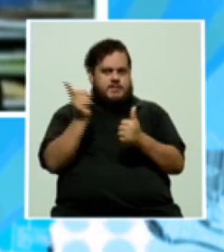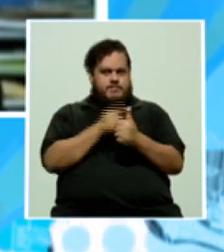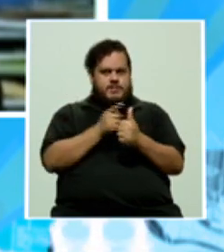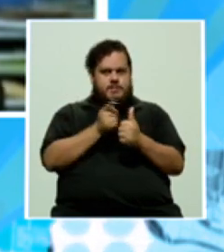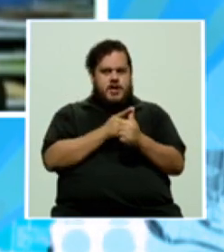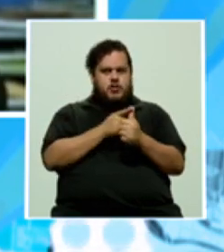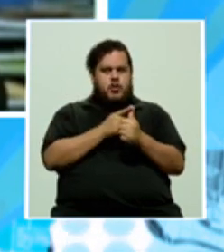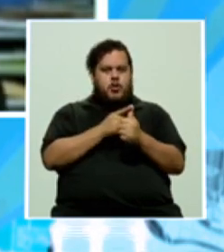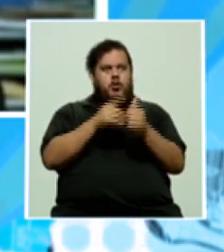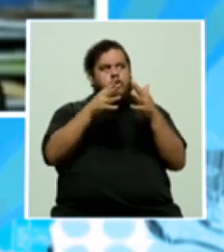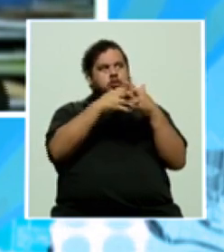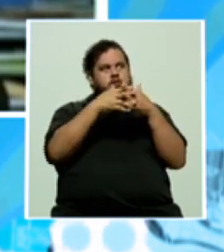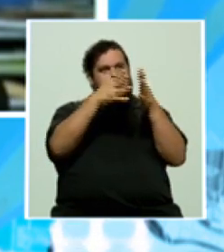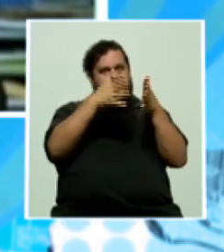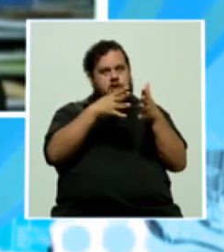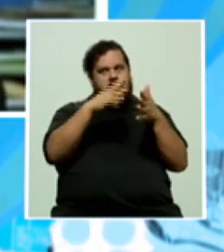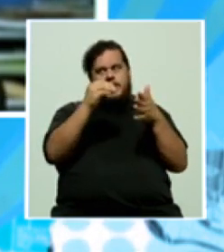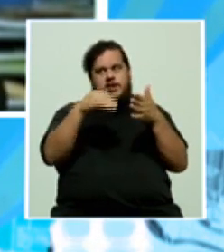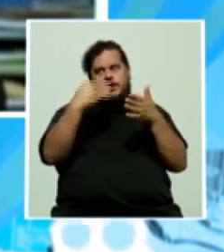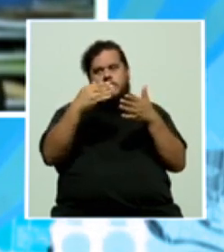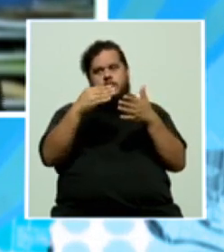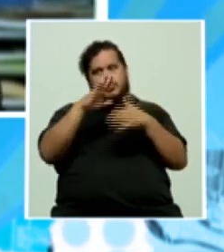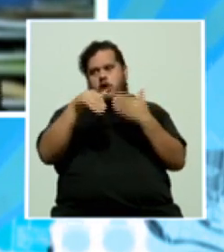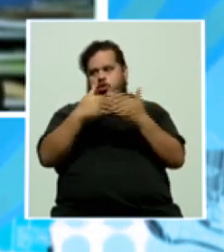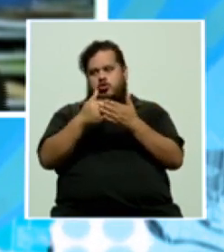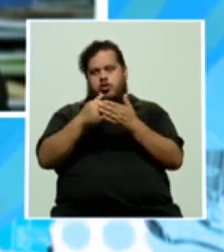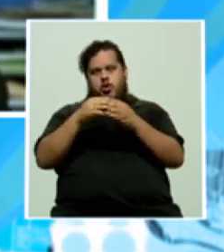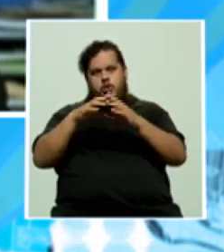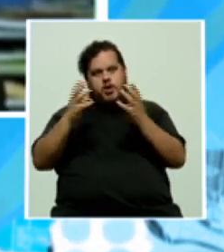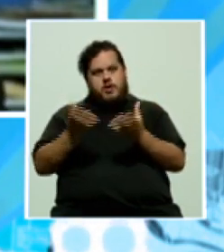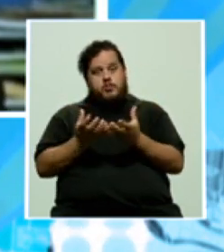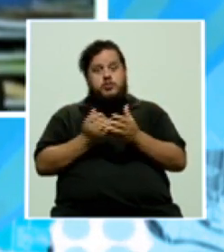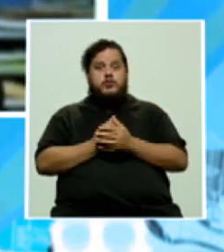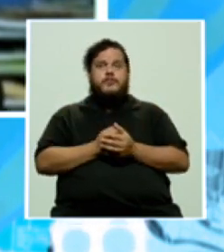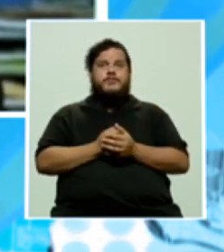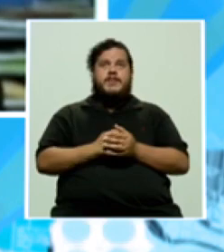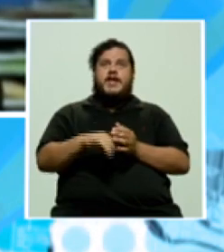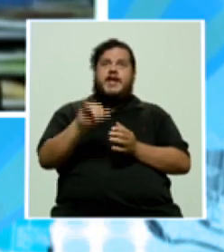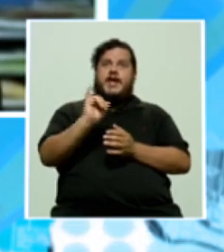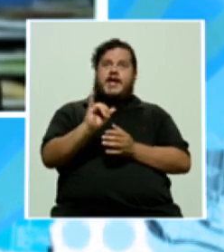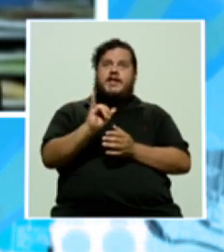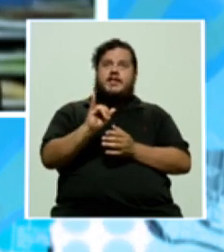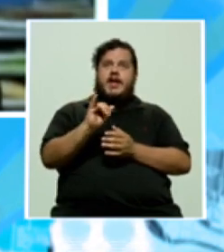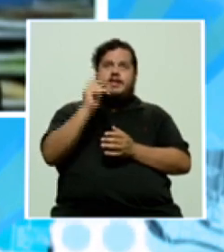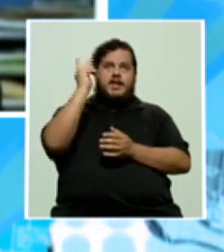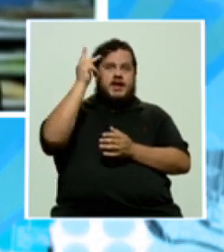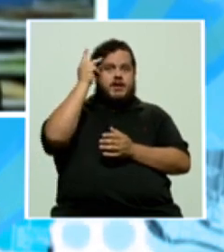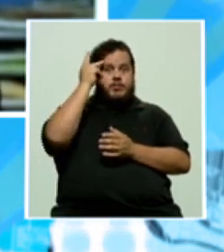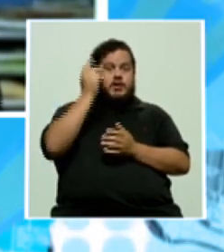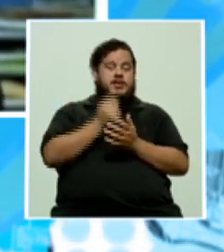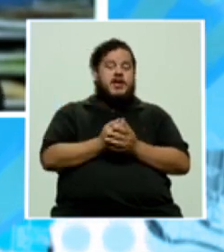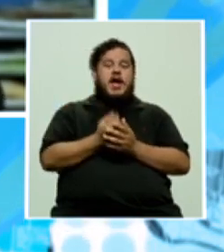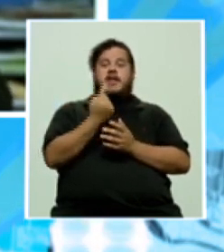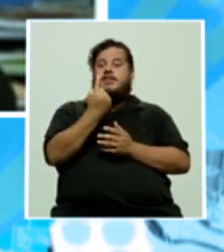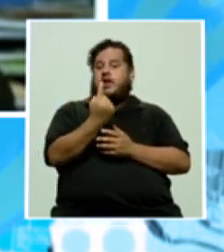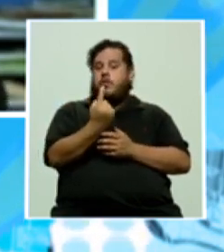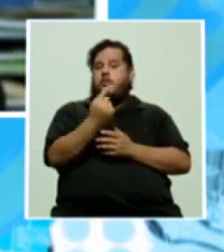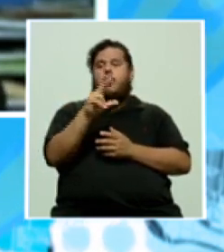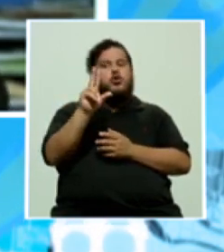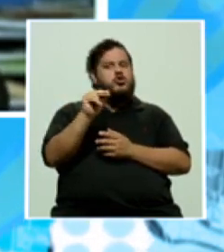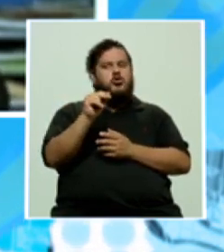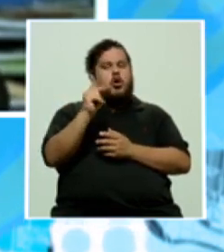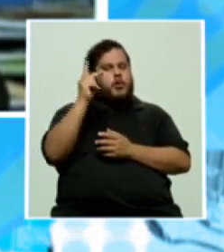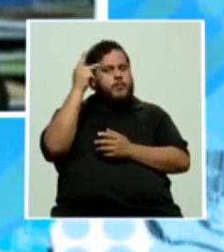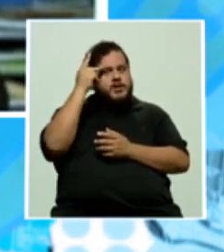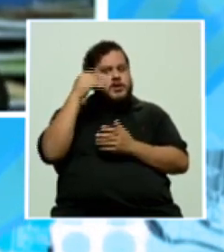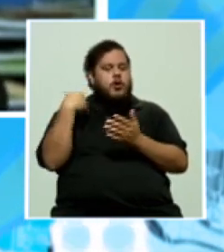los americanos y luego el resto del mundo. Y esa es la política de un no político que